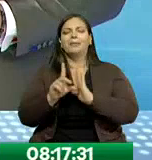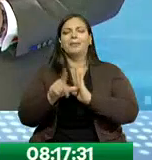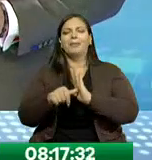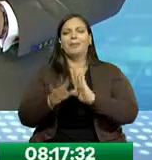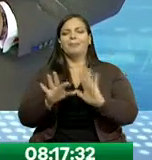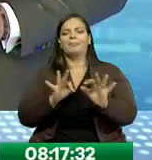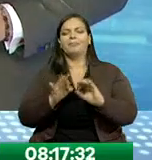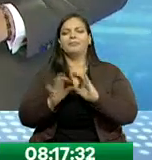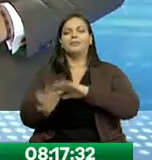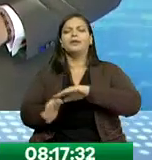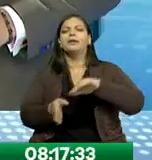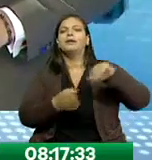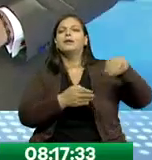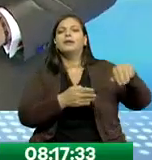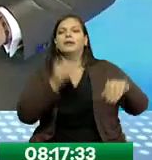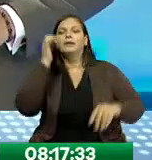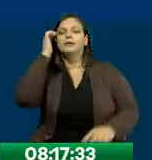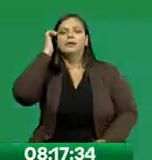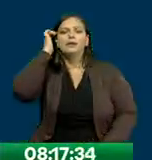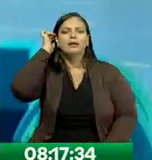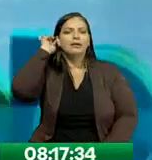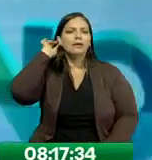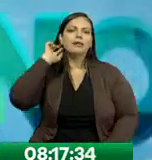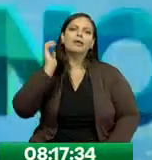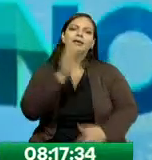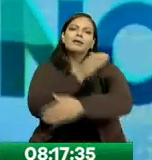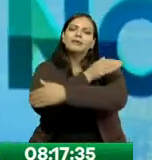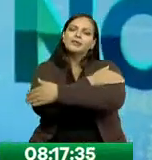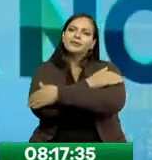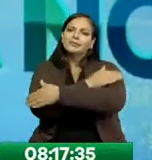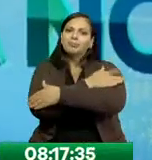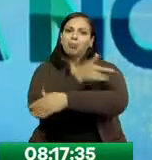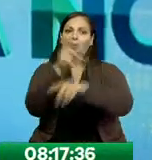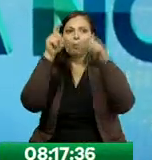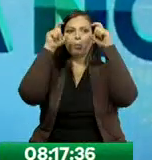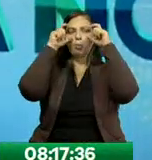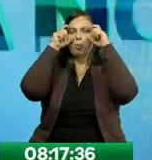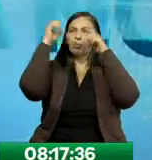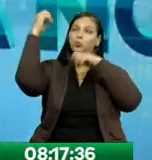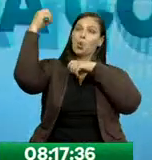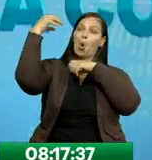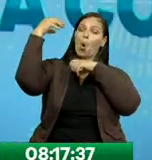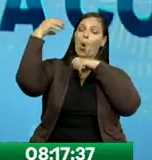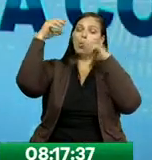querido Huguito. Claro que ahí sí. Está, con las gafas polarizadas ahí. El hombre desde la empresa eléctrica.